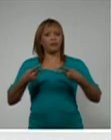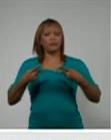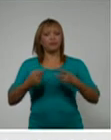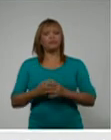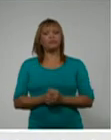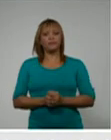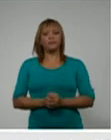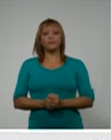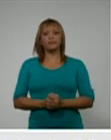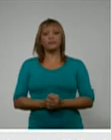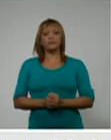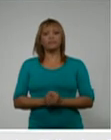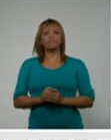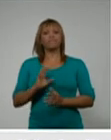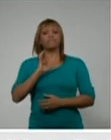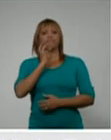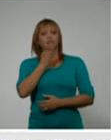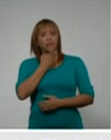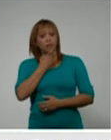muy seria la situación,